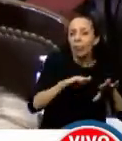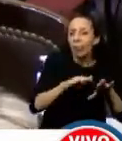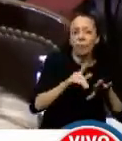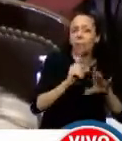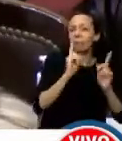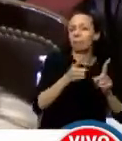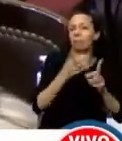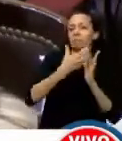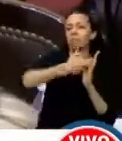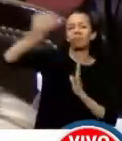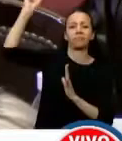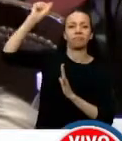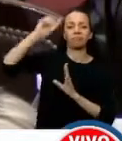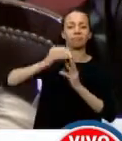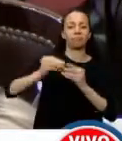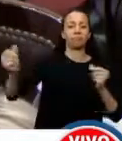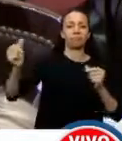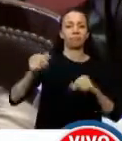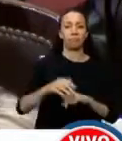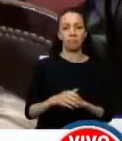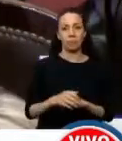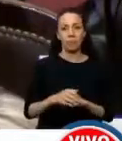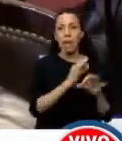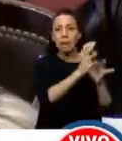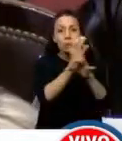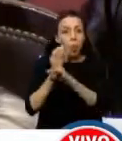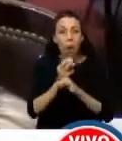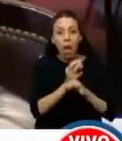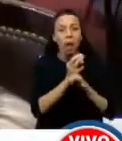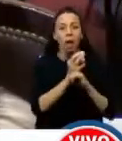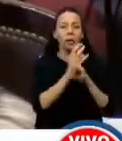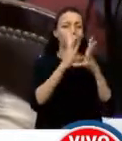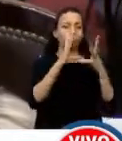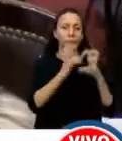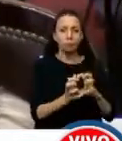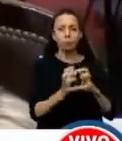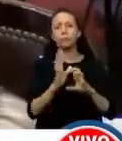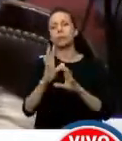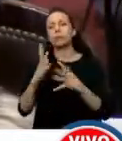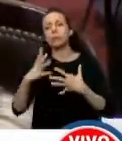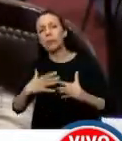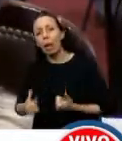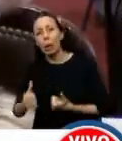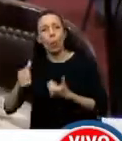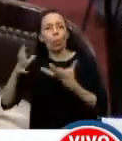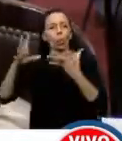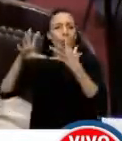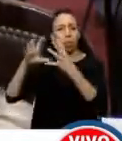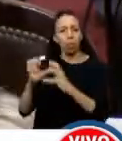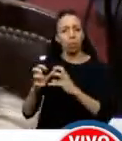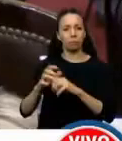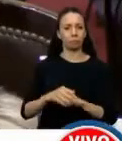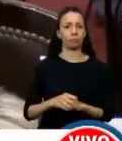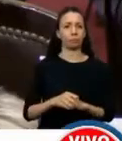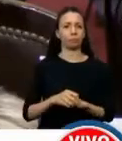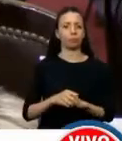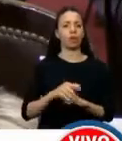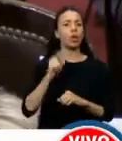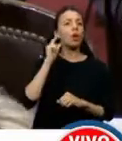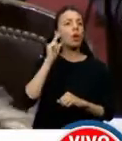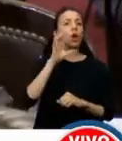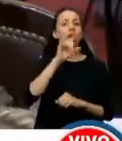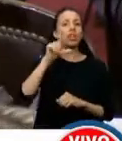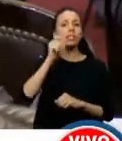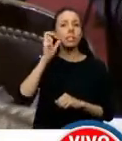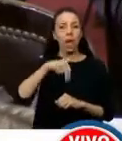que han tomado para fuga de capitales no se ha invertido en absolutamente nada en la Argentina para resolver ninguno de los tantos problemas internos